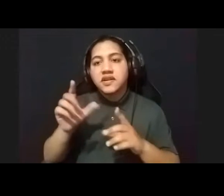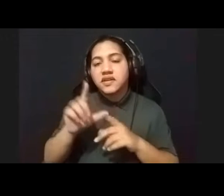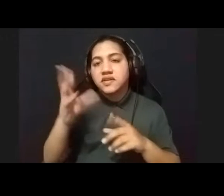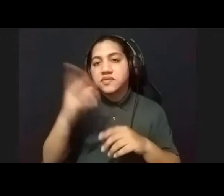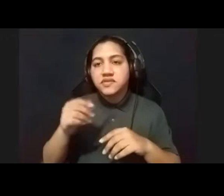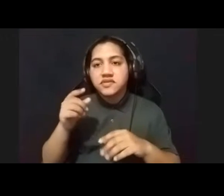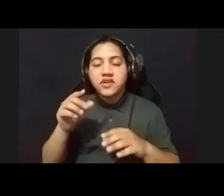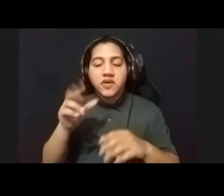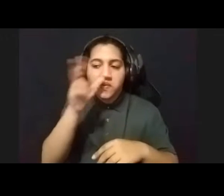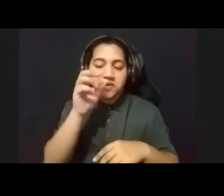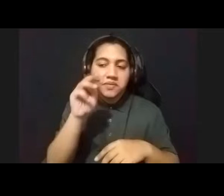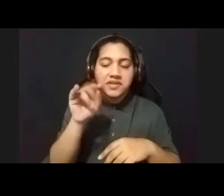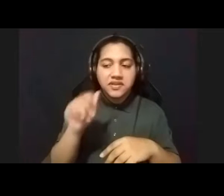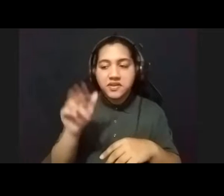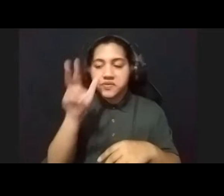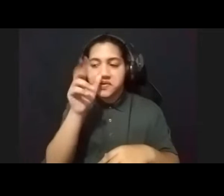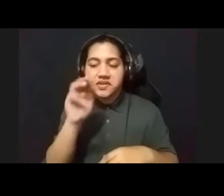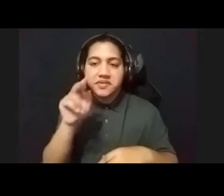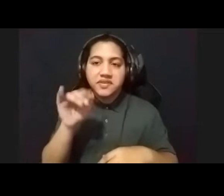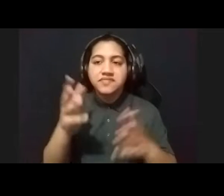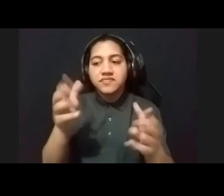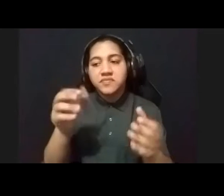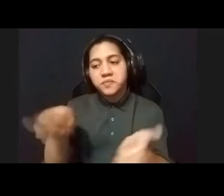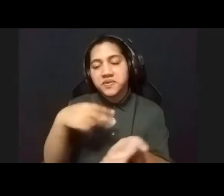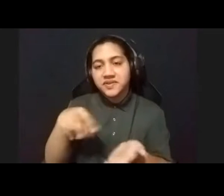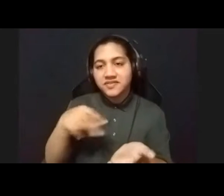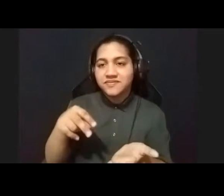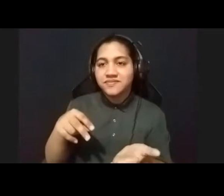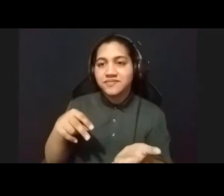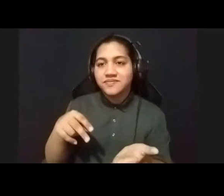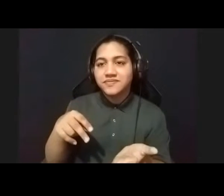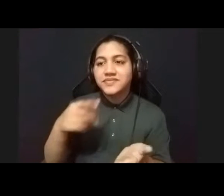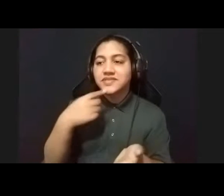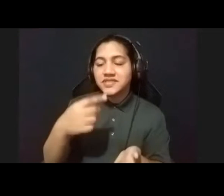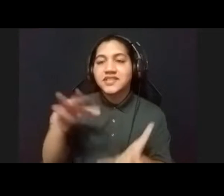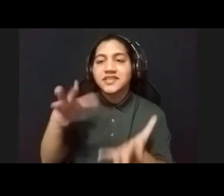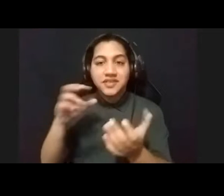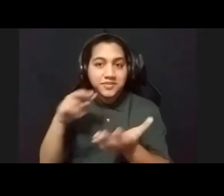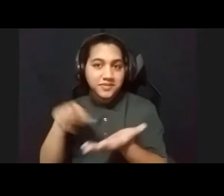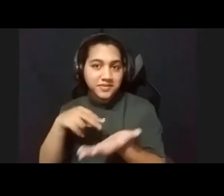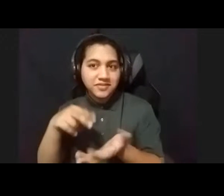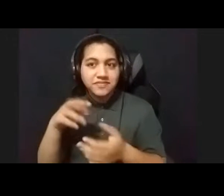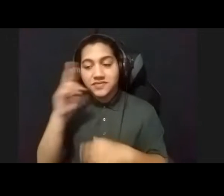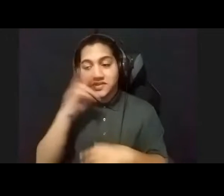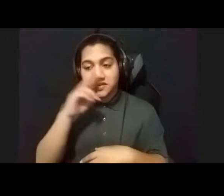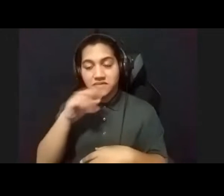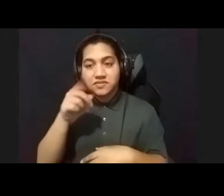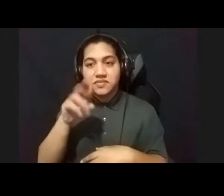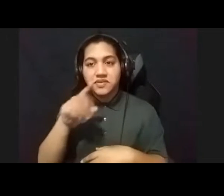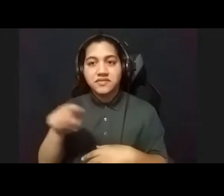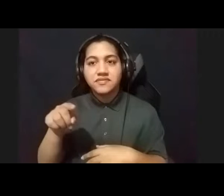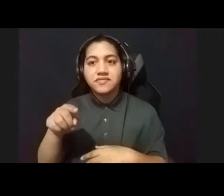Martina, ¿quieres bailar? Di, ¿quieres bailar? el ratoncito Pérez te